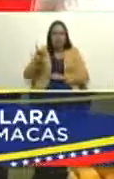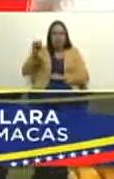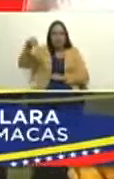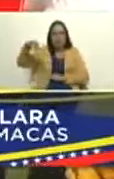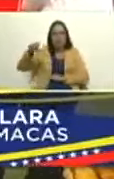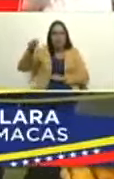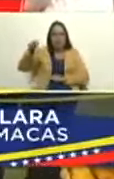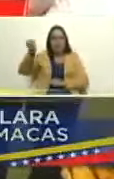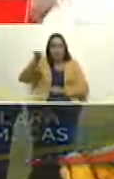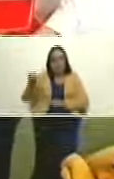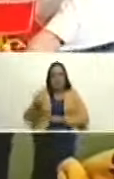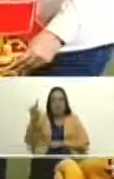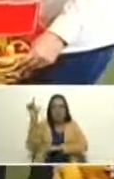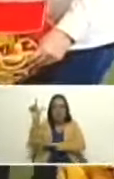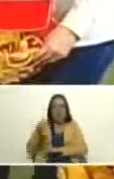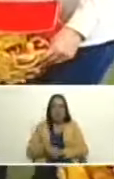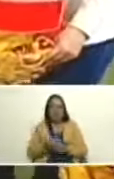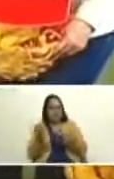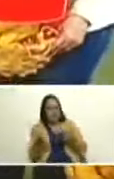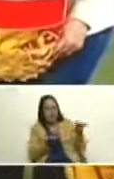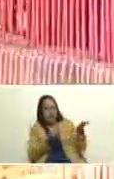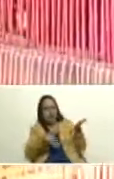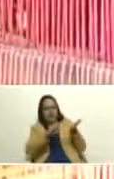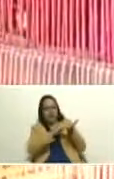Adelante, presidente.